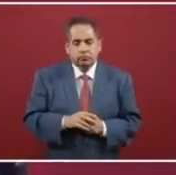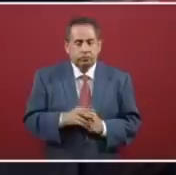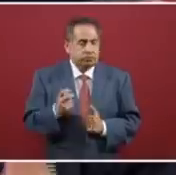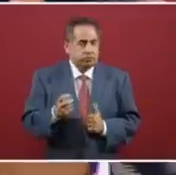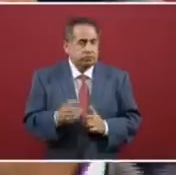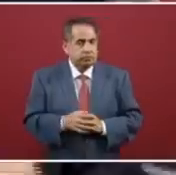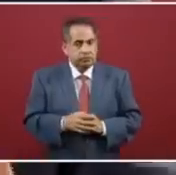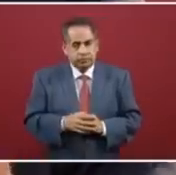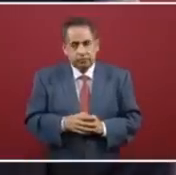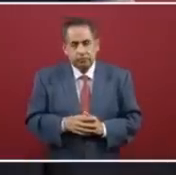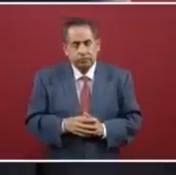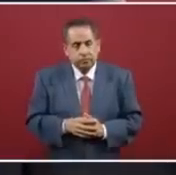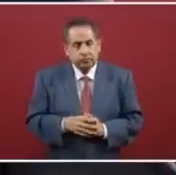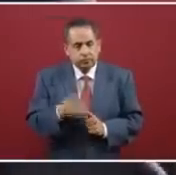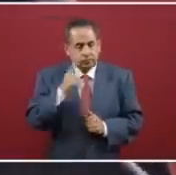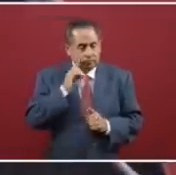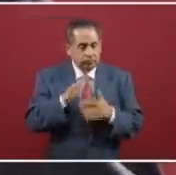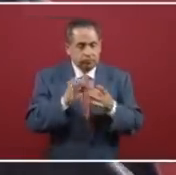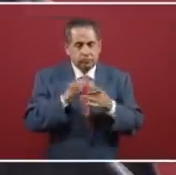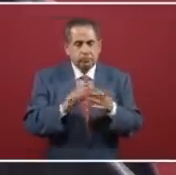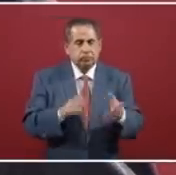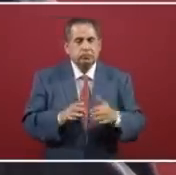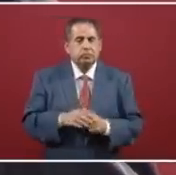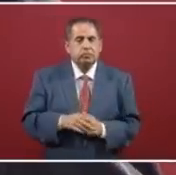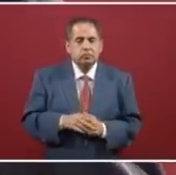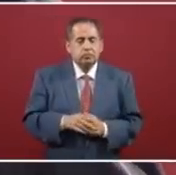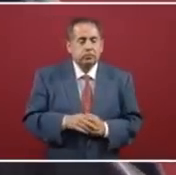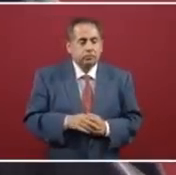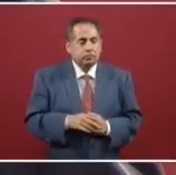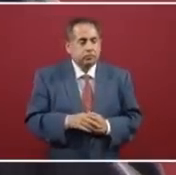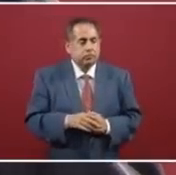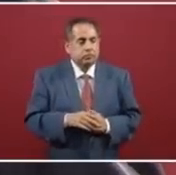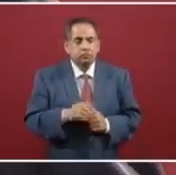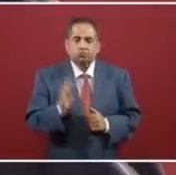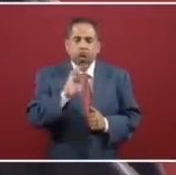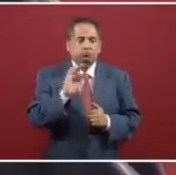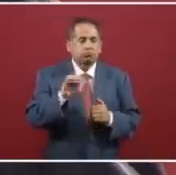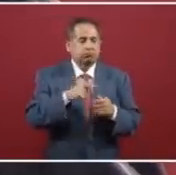este echa a andar dispositivos